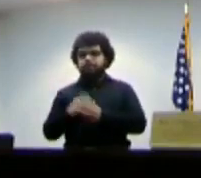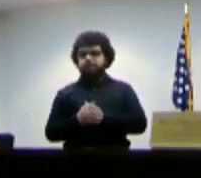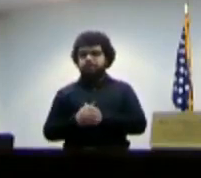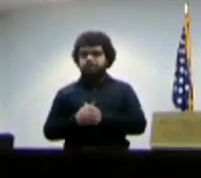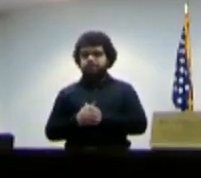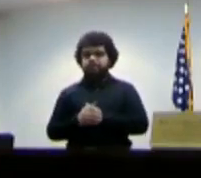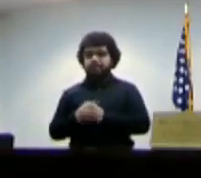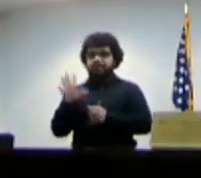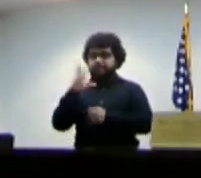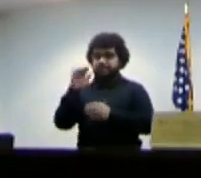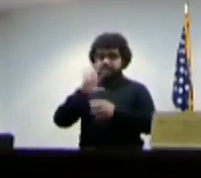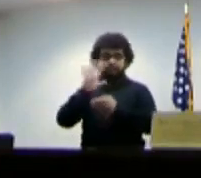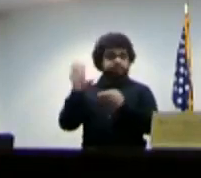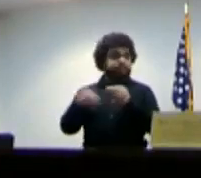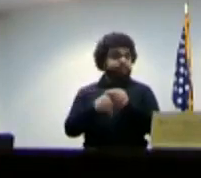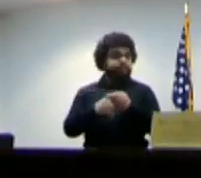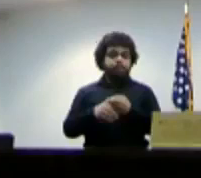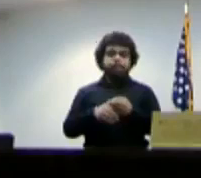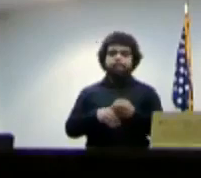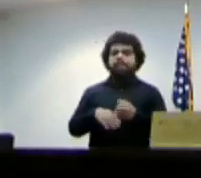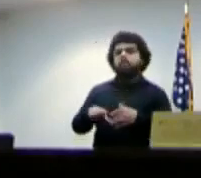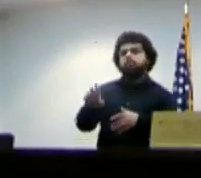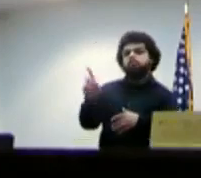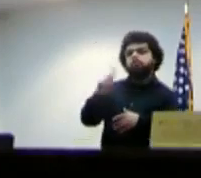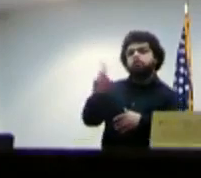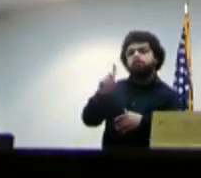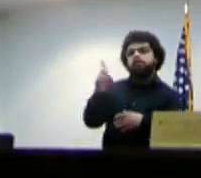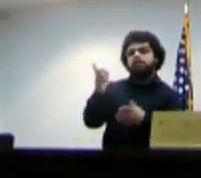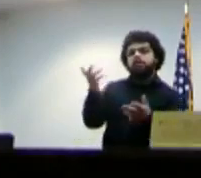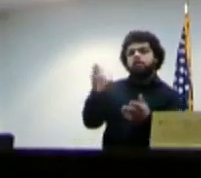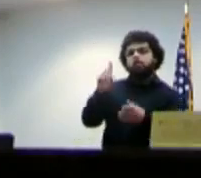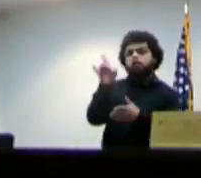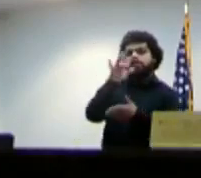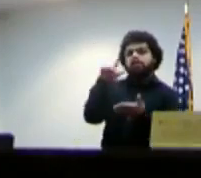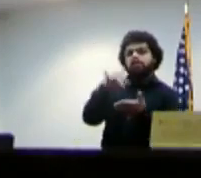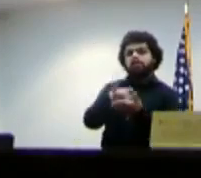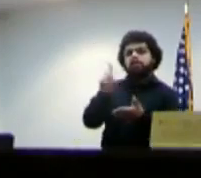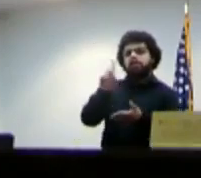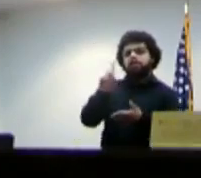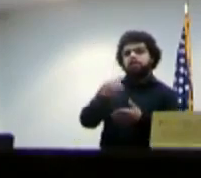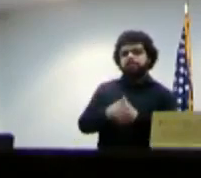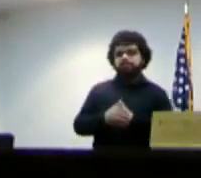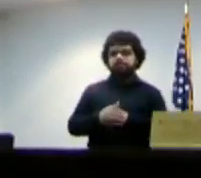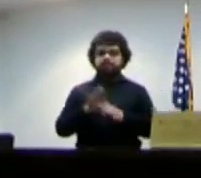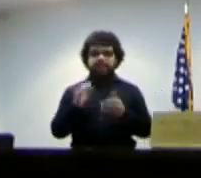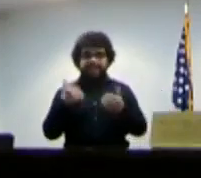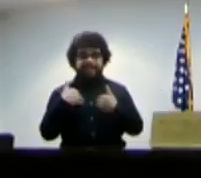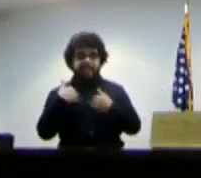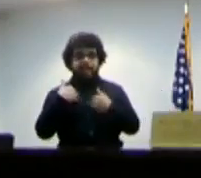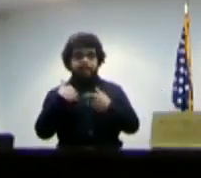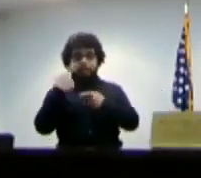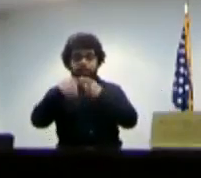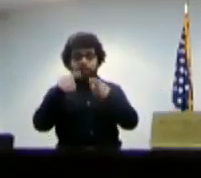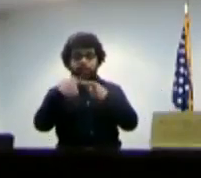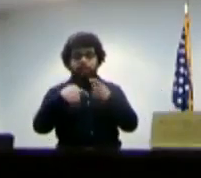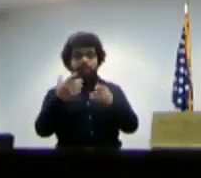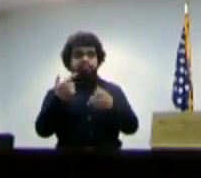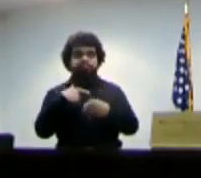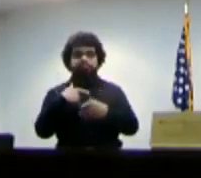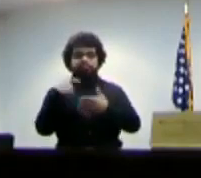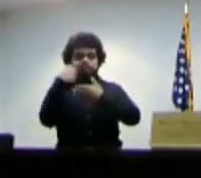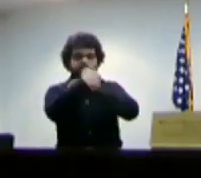en adición... ¿Dónde están ubicadas? Eso es lo que quiero saber. Bueno, tenemos turbinas de combustión alrededor de toda la